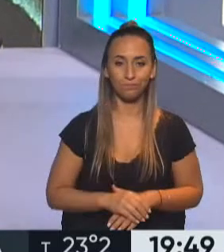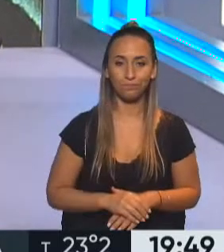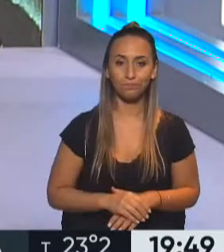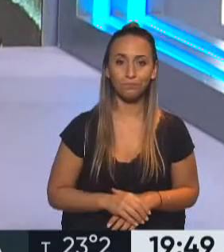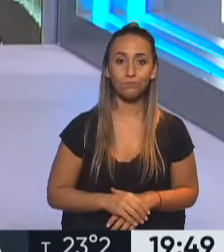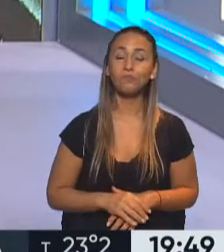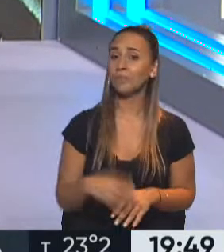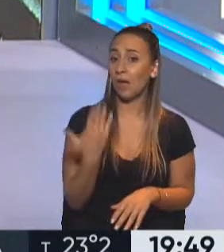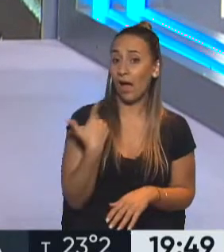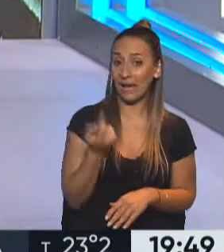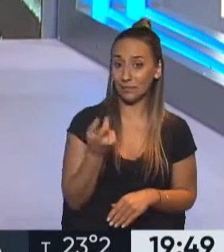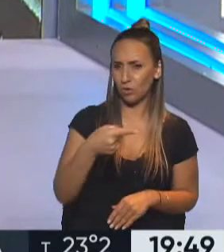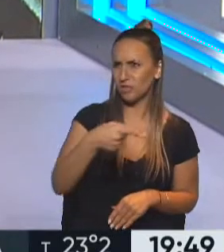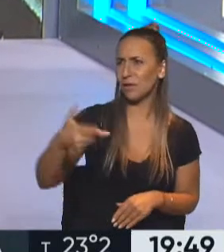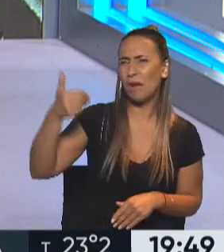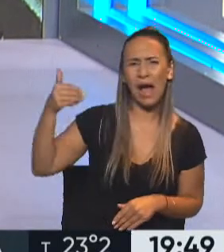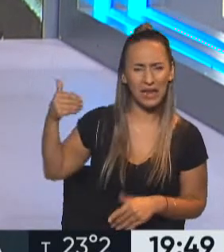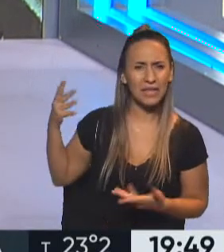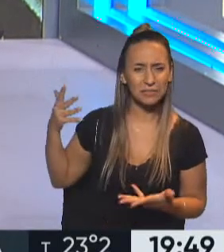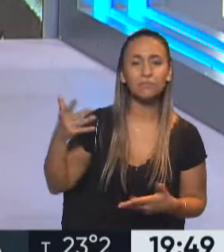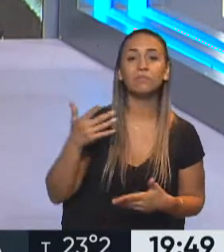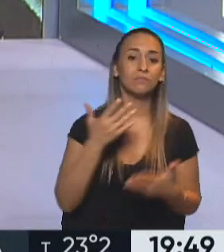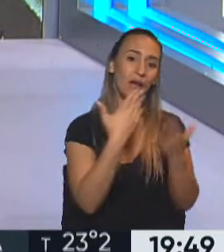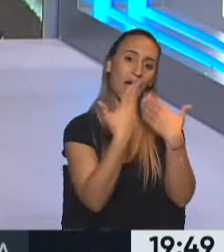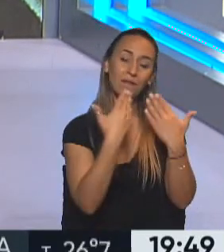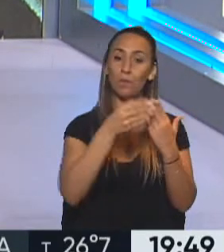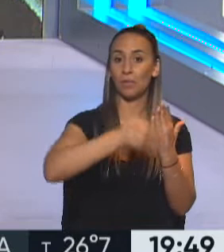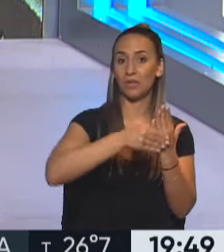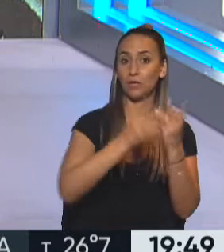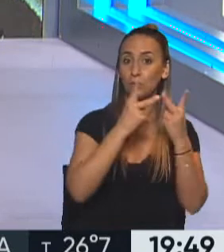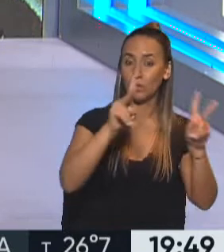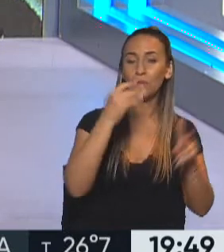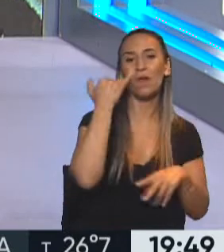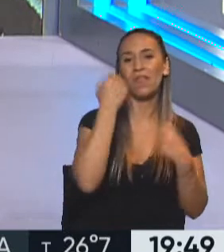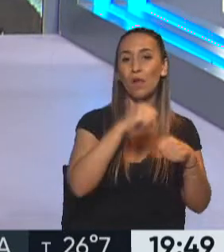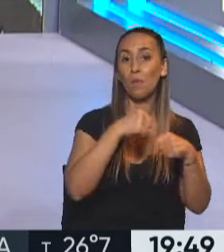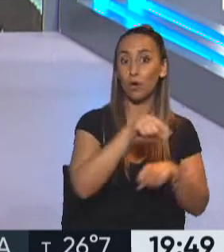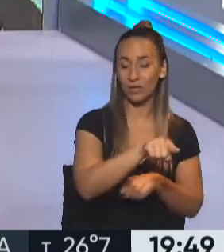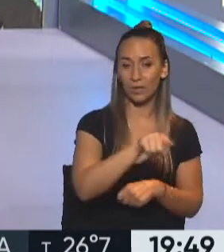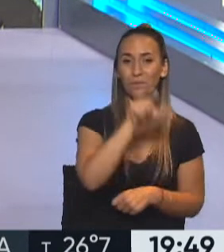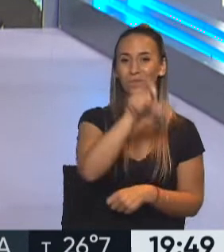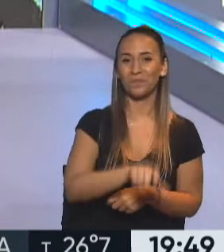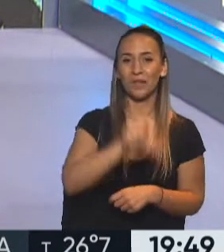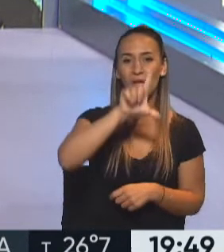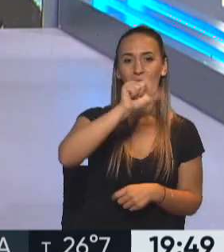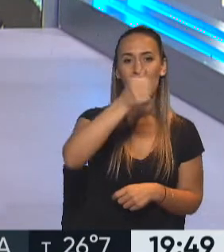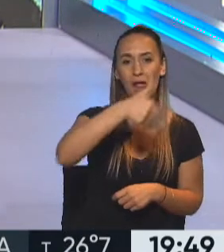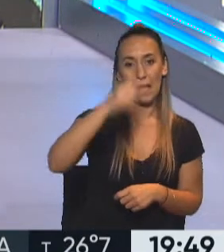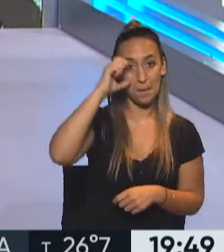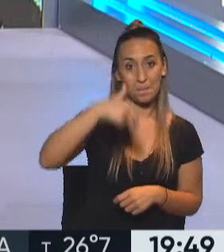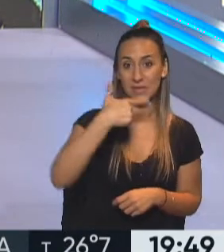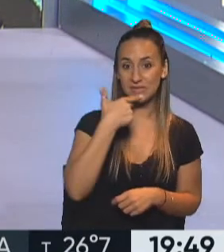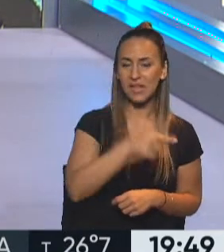Hace muy poco, nada más, un par de semanas, habíamos hablado con el ministro de Turismo y Deportes, Matías Lamens. Él nos comentaba sobre el éxito